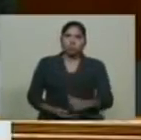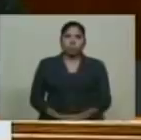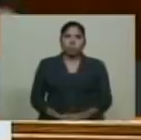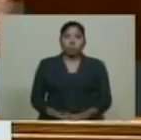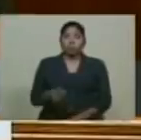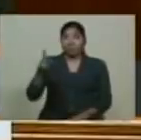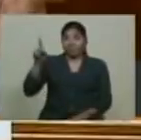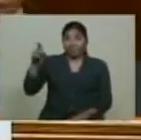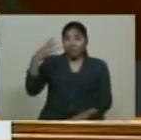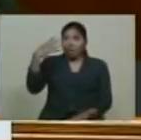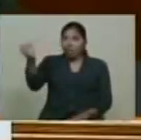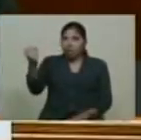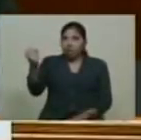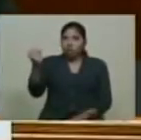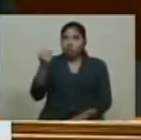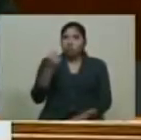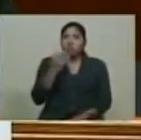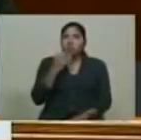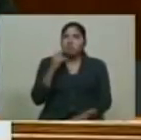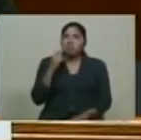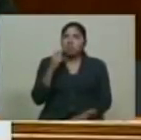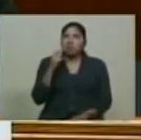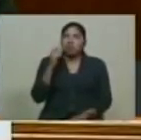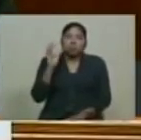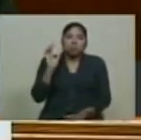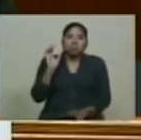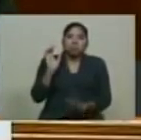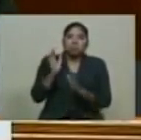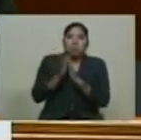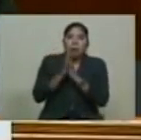entiendan que el día que intenten algo contra Venezuela,